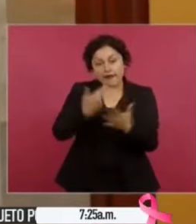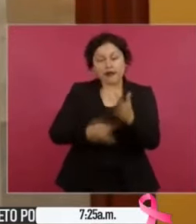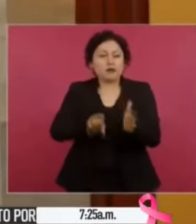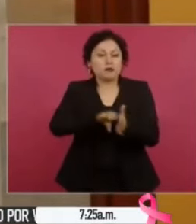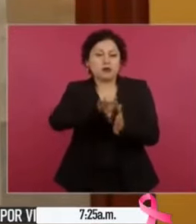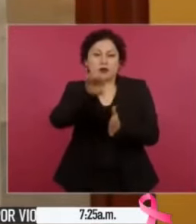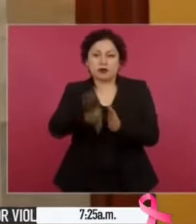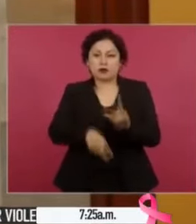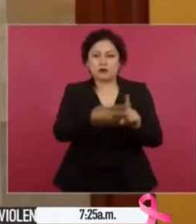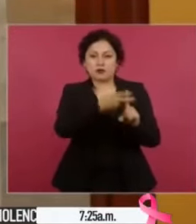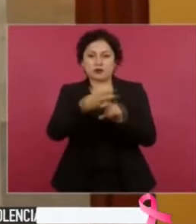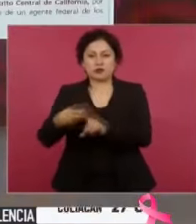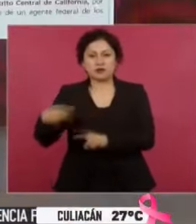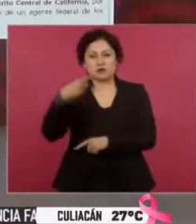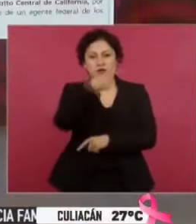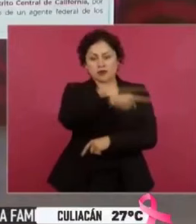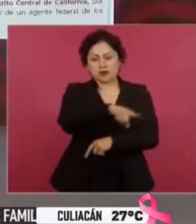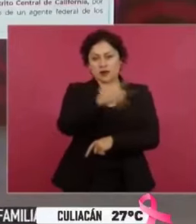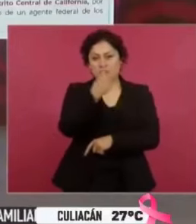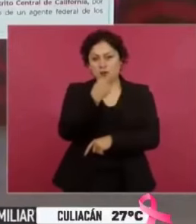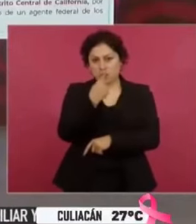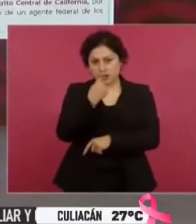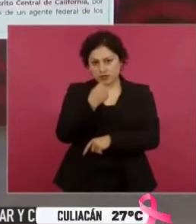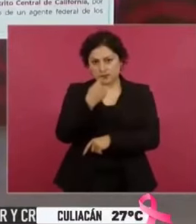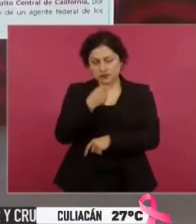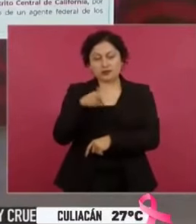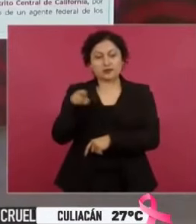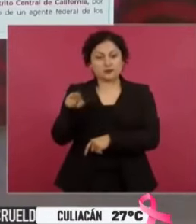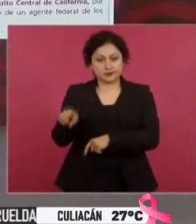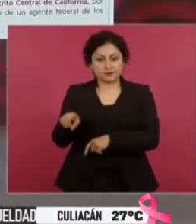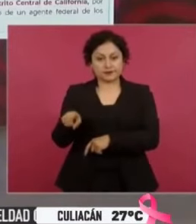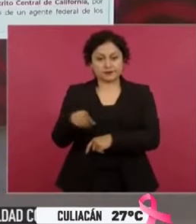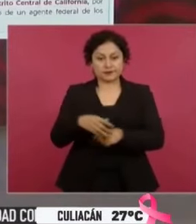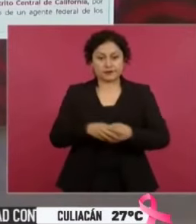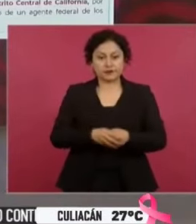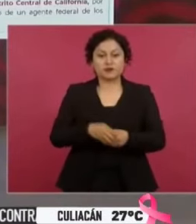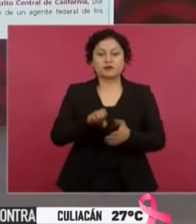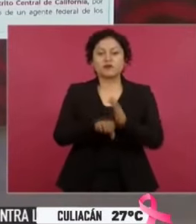federal de los Estados Unidos. Es el caso de Enrique Quique Camarena.